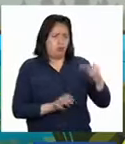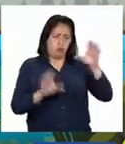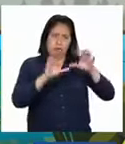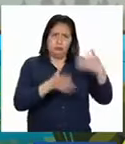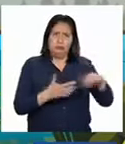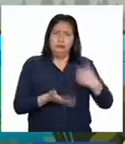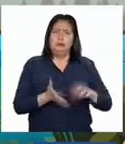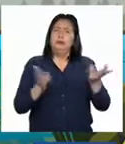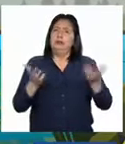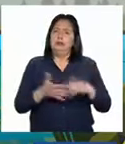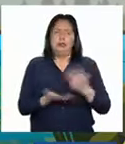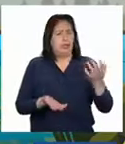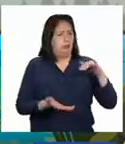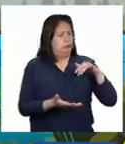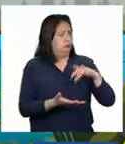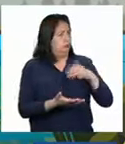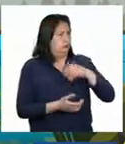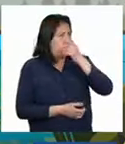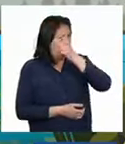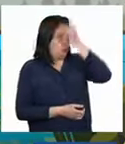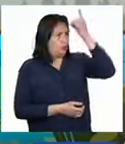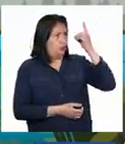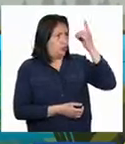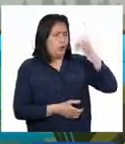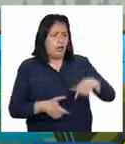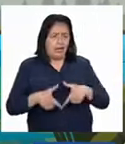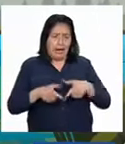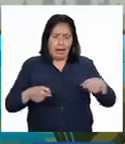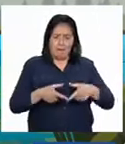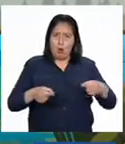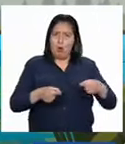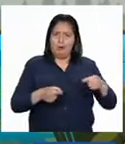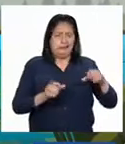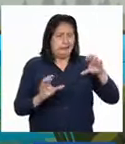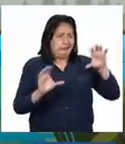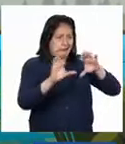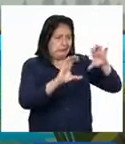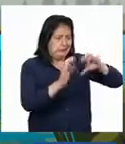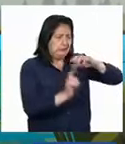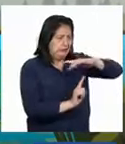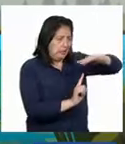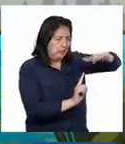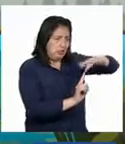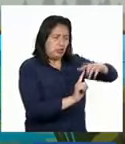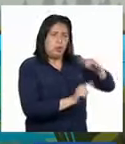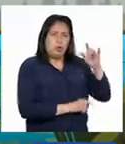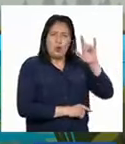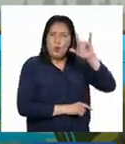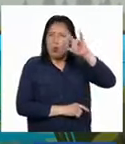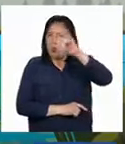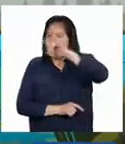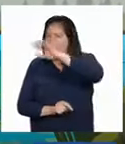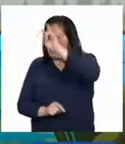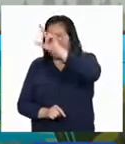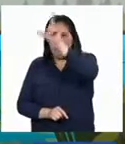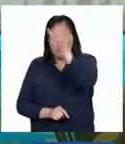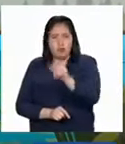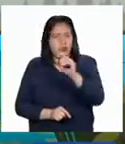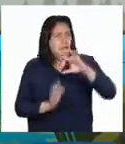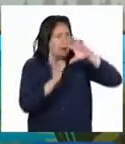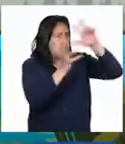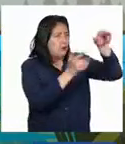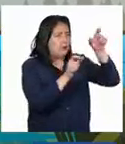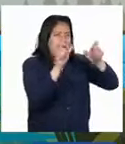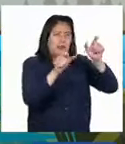científico que estudió su doctorado en Japón en ciencias medioambientales y ha viajado por todo el Perú y el mundo para que todas y